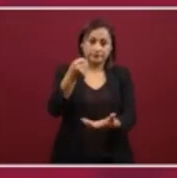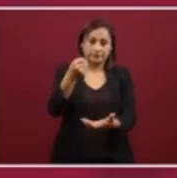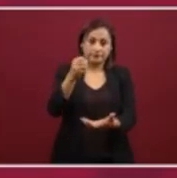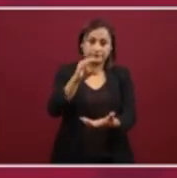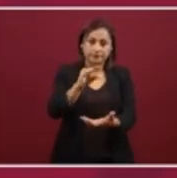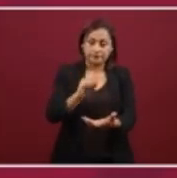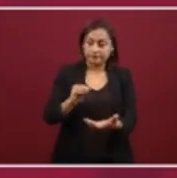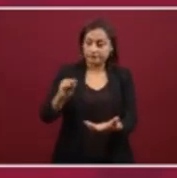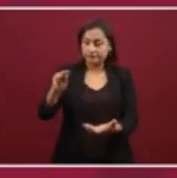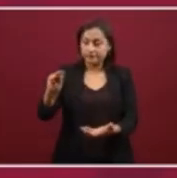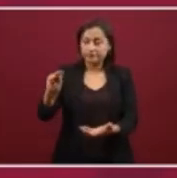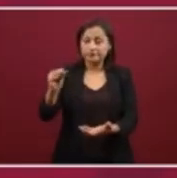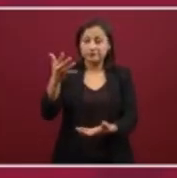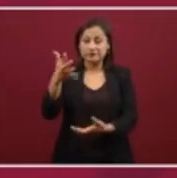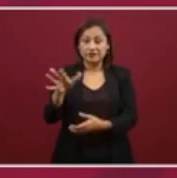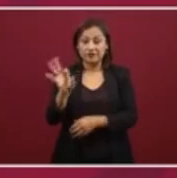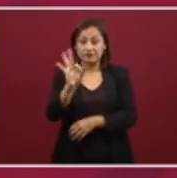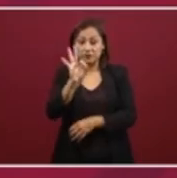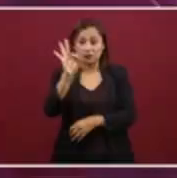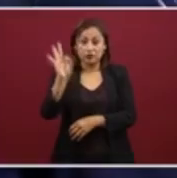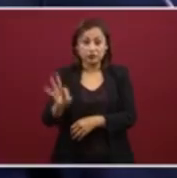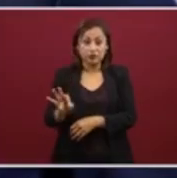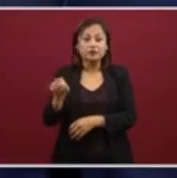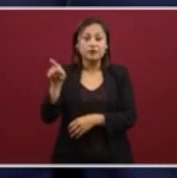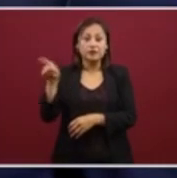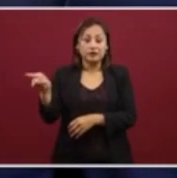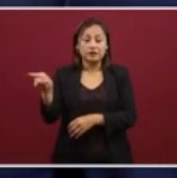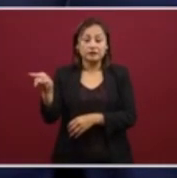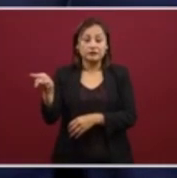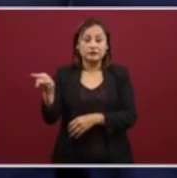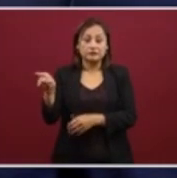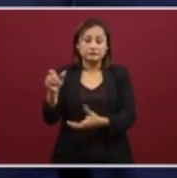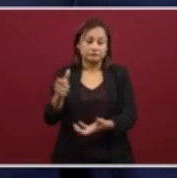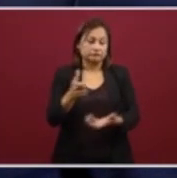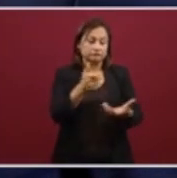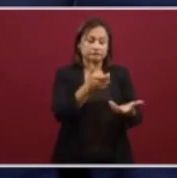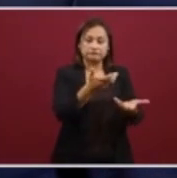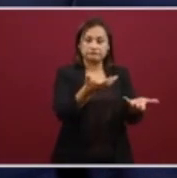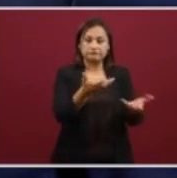es apenas el 10% de todo el presupuesto.